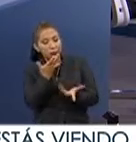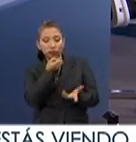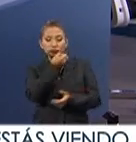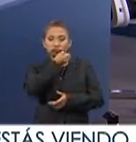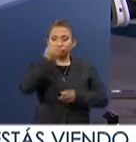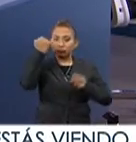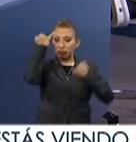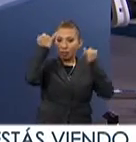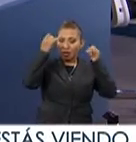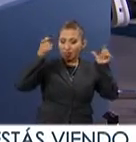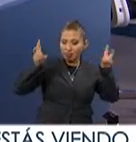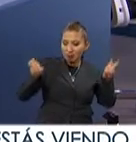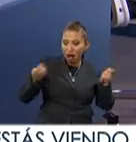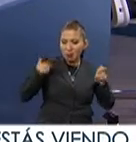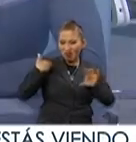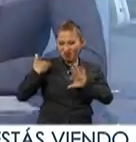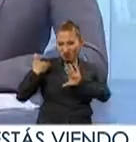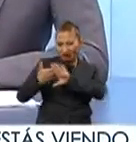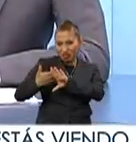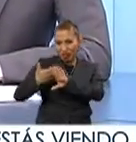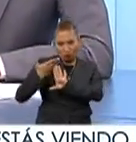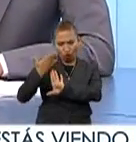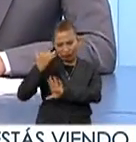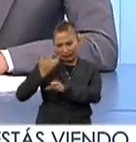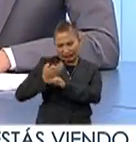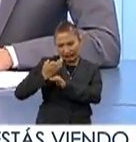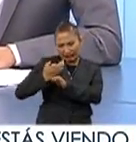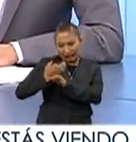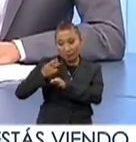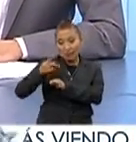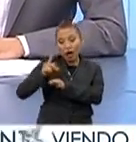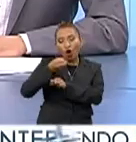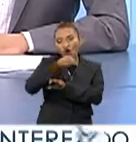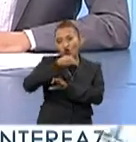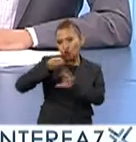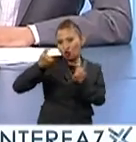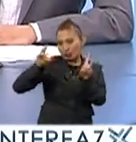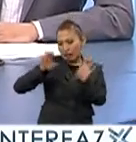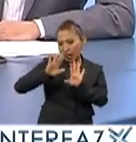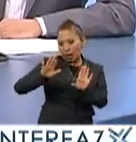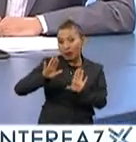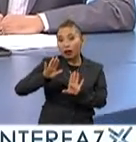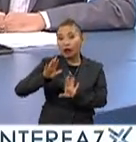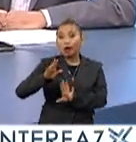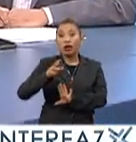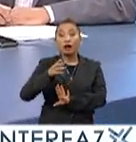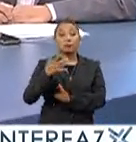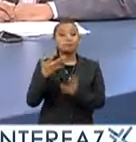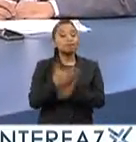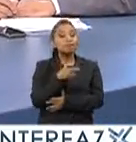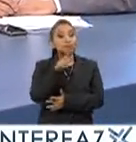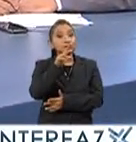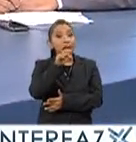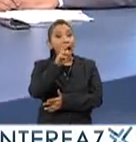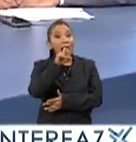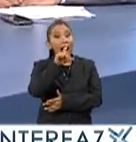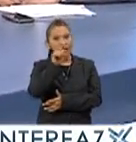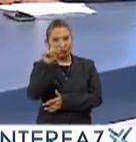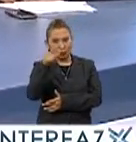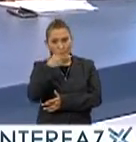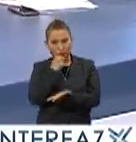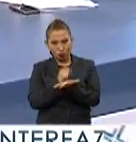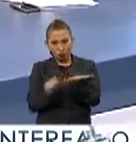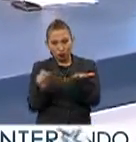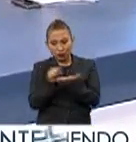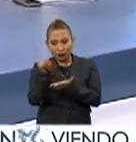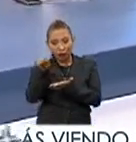frases ingeniosas, lapidarias, con mucho humor, pero como frases, ¿no? Nada más. Sí. Y Carlos, durante toda su vida,